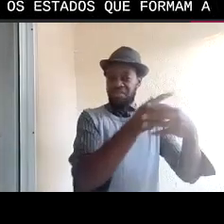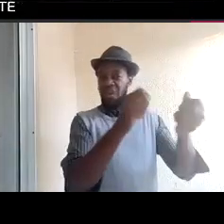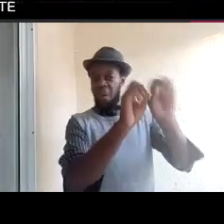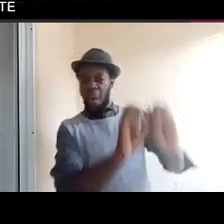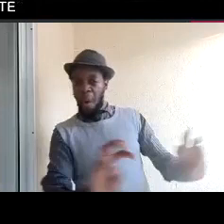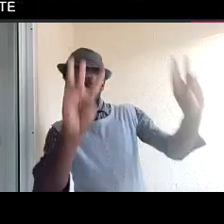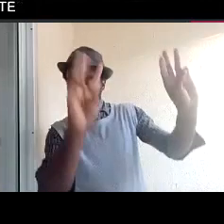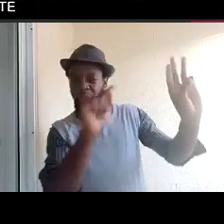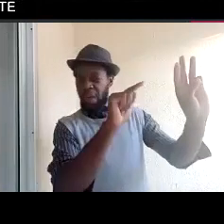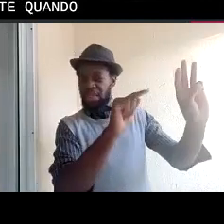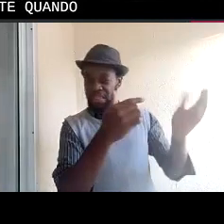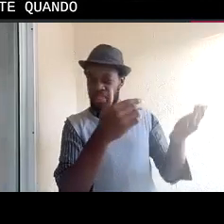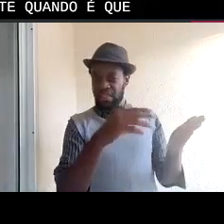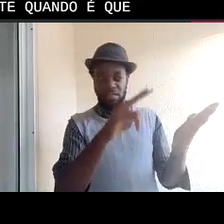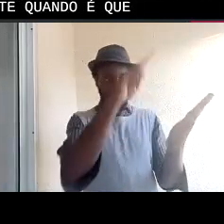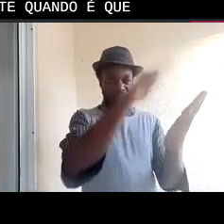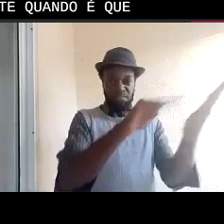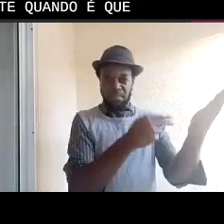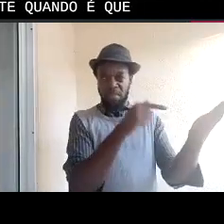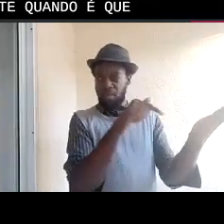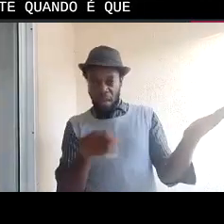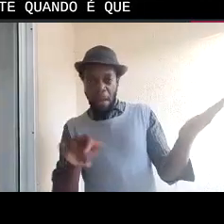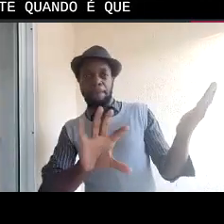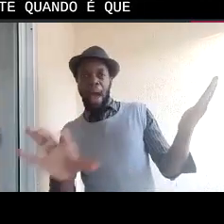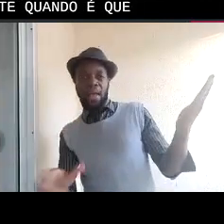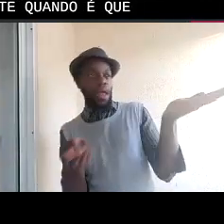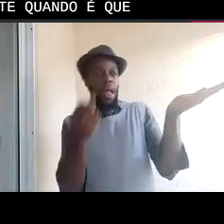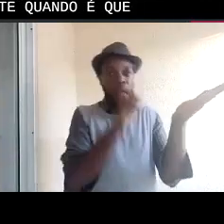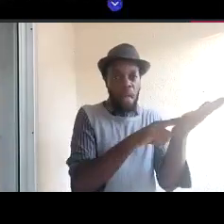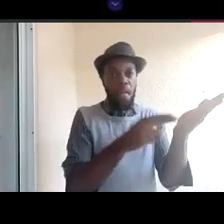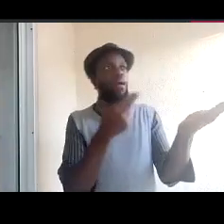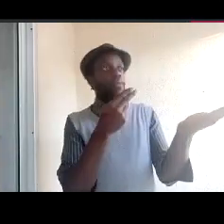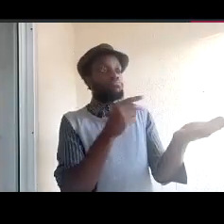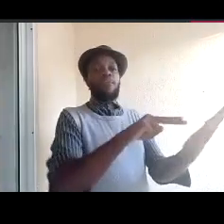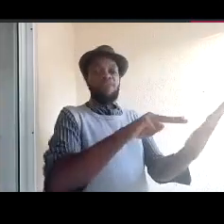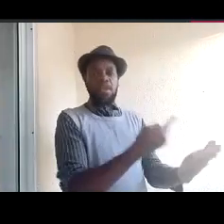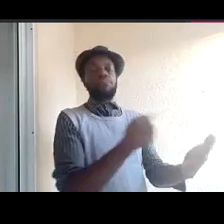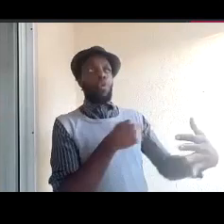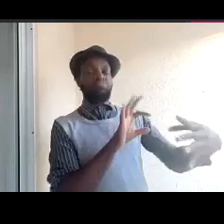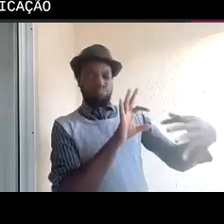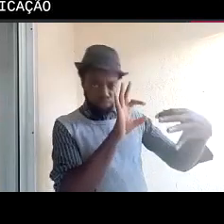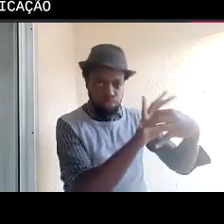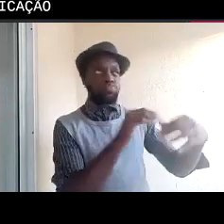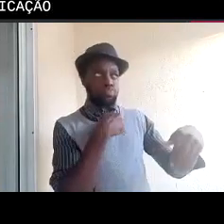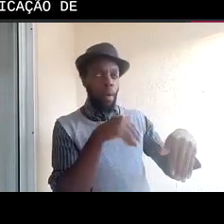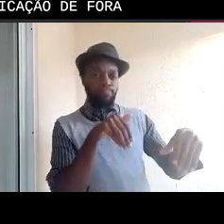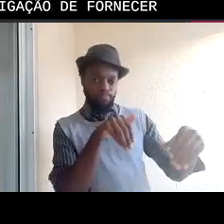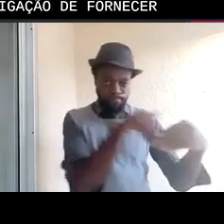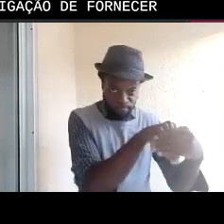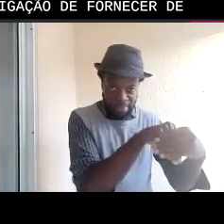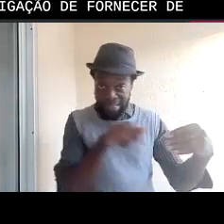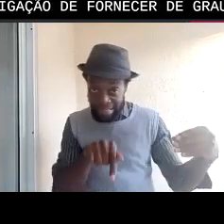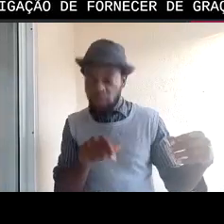derechos humanos, estos compromisos, ¿verdad? Los gobiernos tienen la obligación de proveer gratuitamente estos